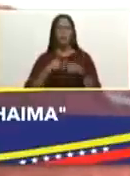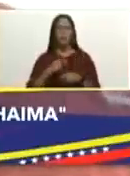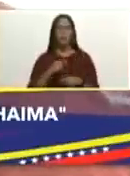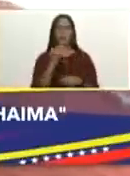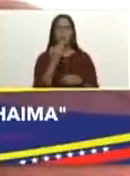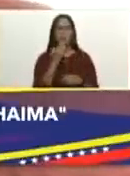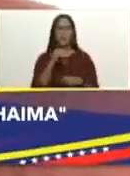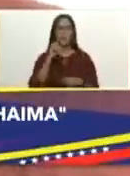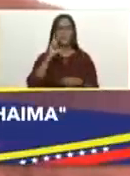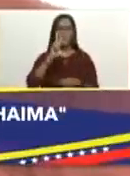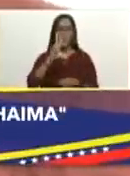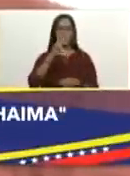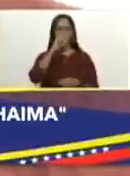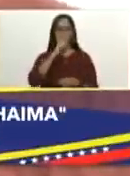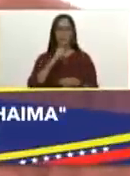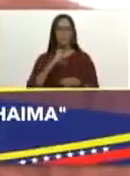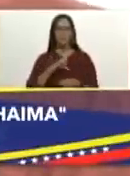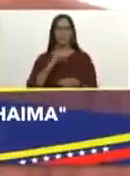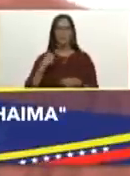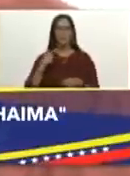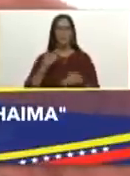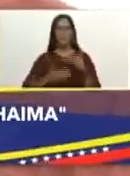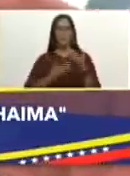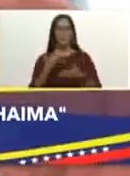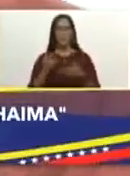años sin tener este proceso activo.